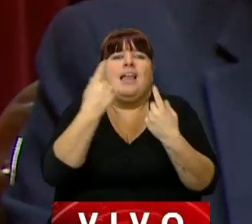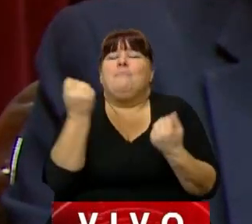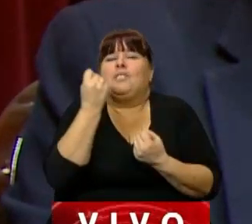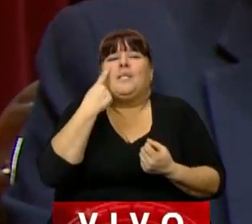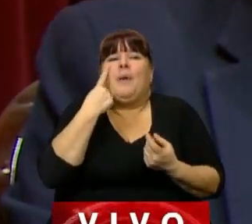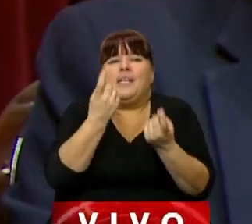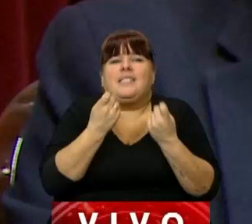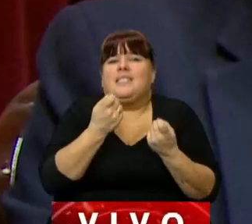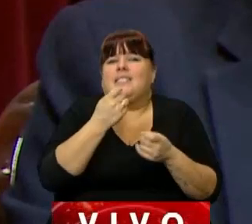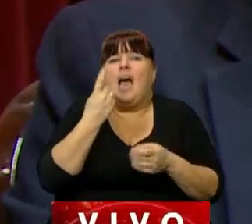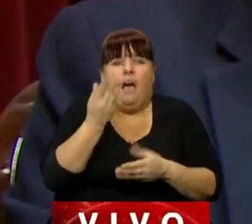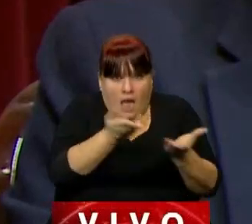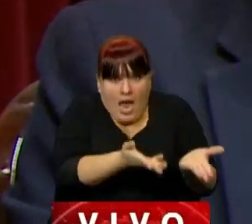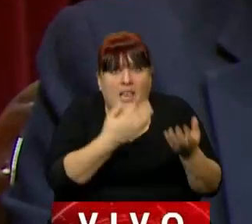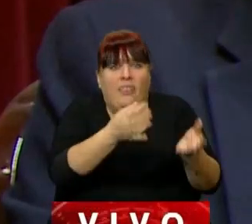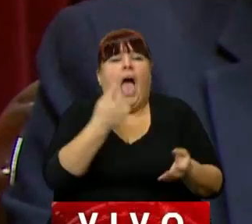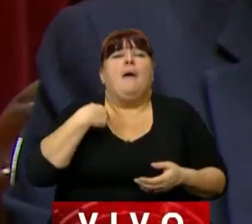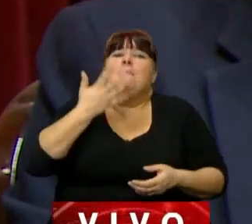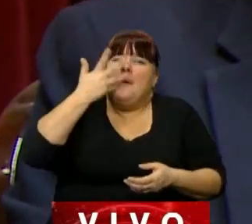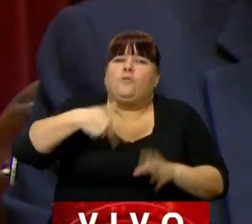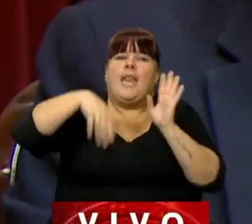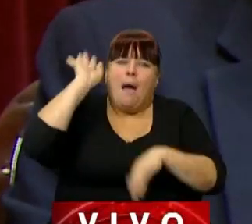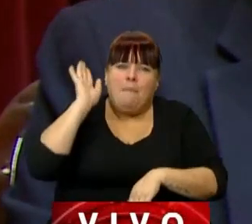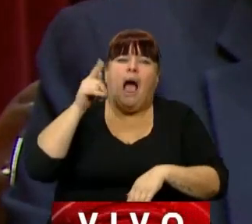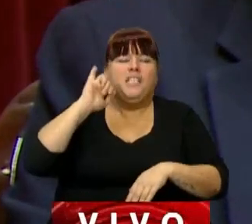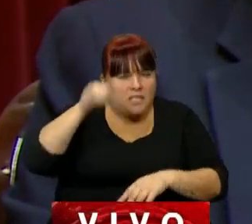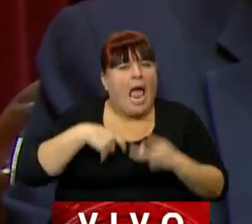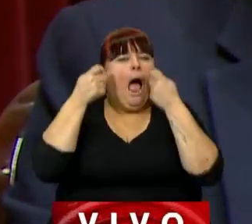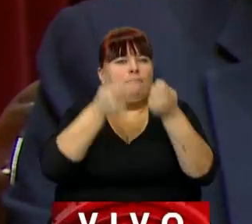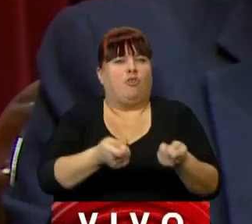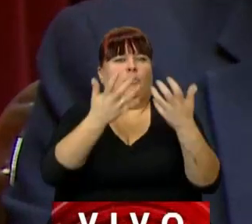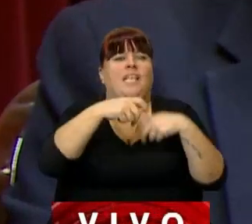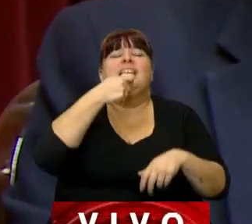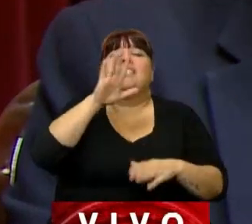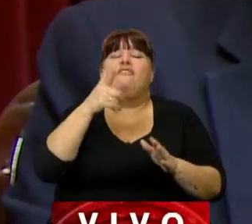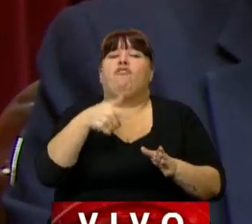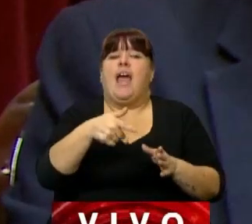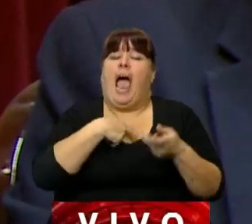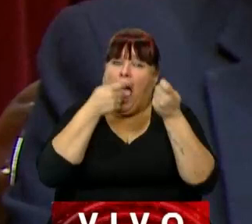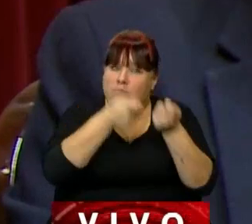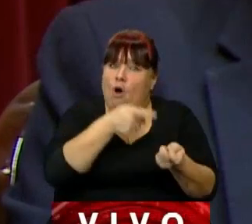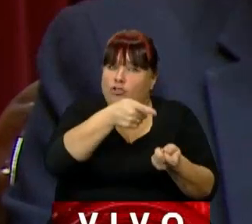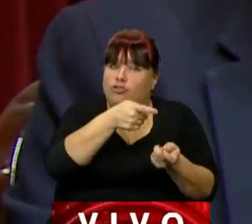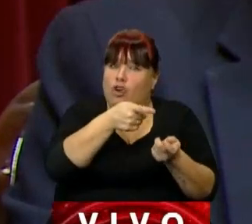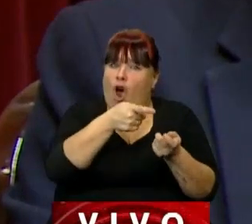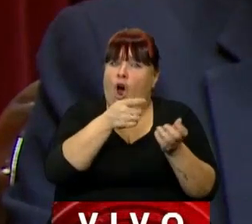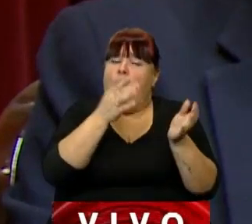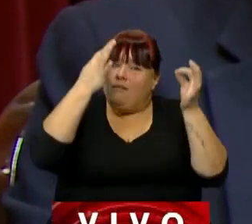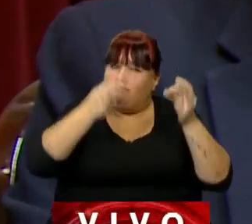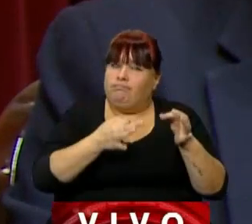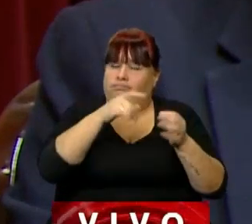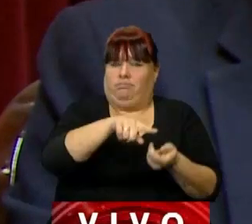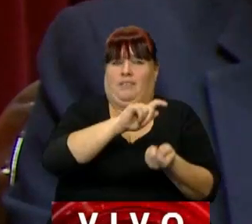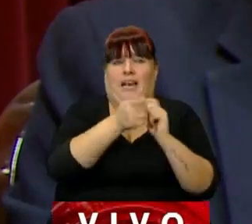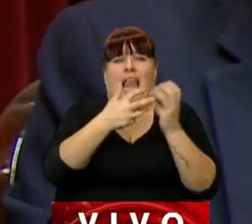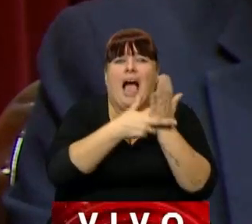necesidad? ¿Por qué no hacemos en ello? A mí me interesaría mucho más y estaría acompañando si yo acompaño fundamentalmente la